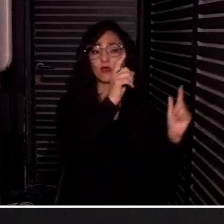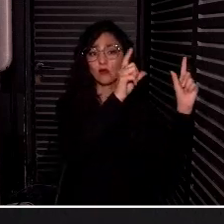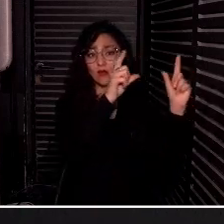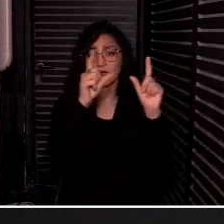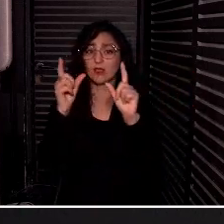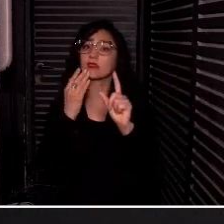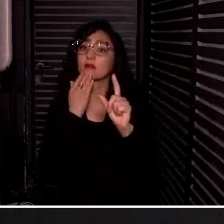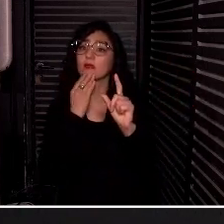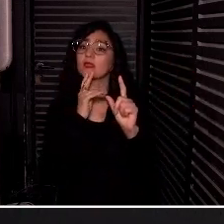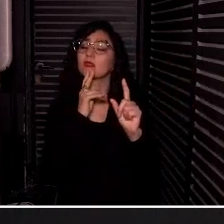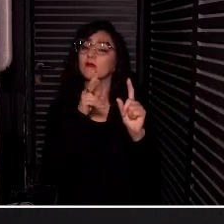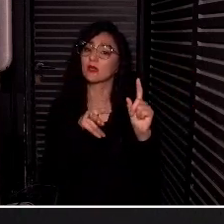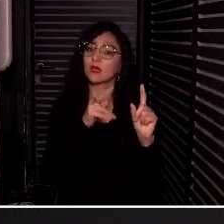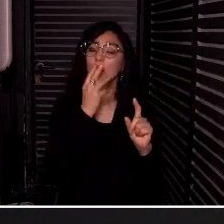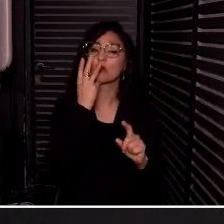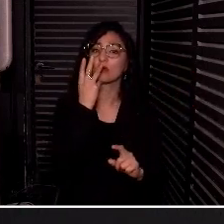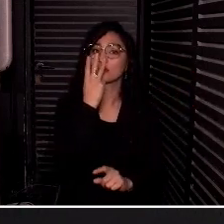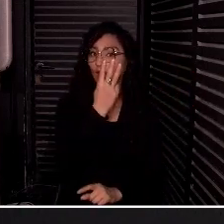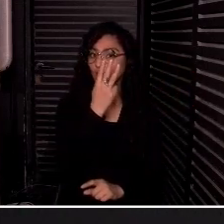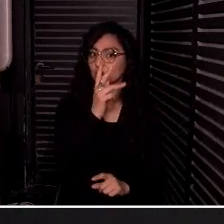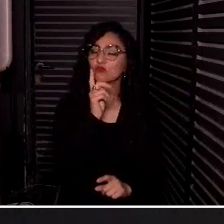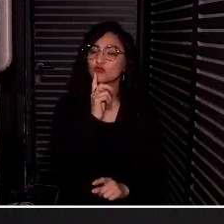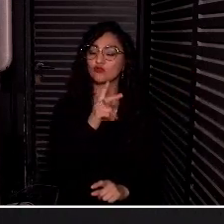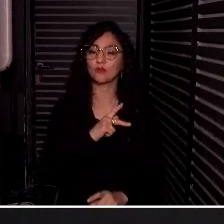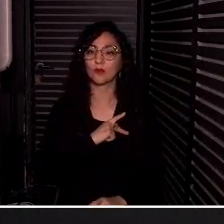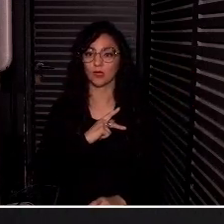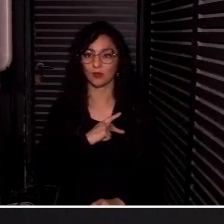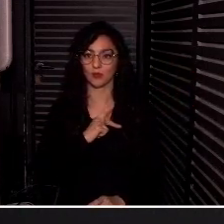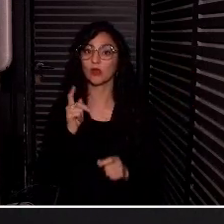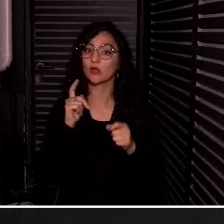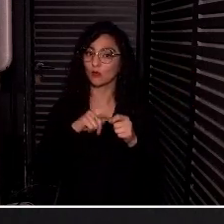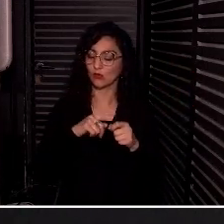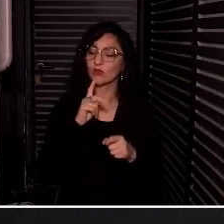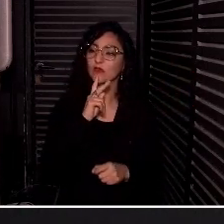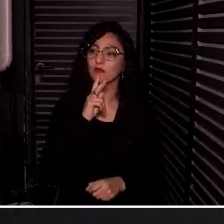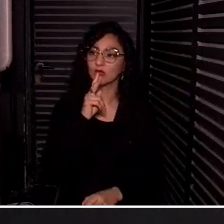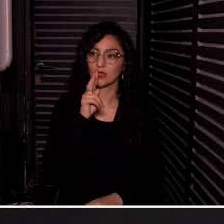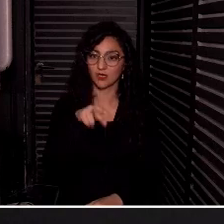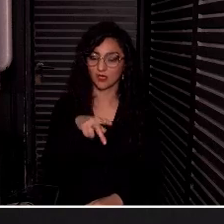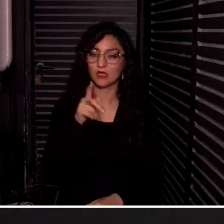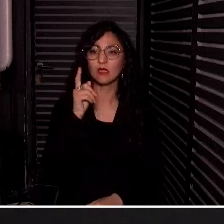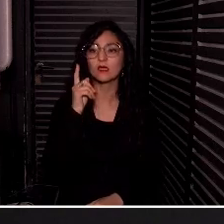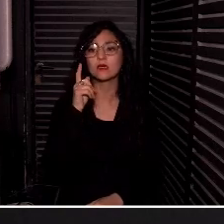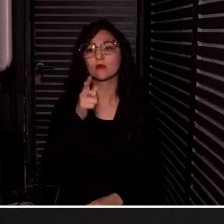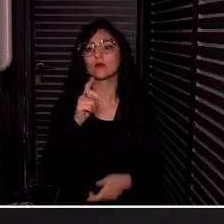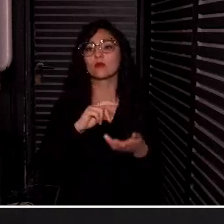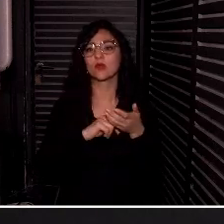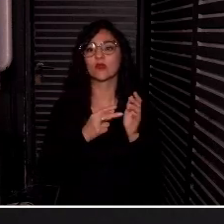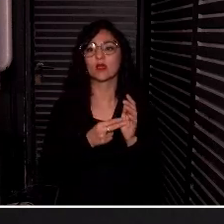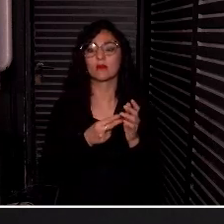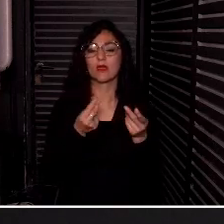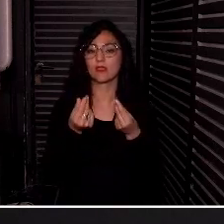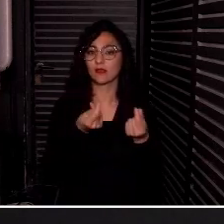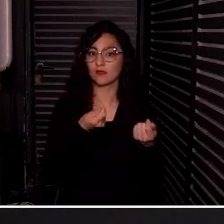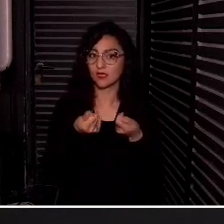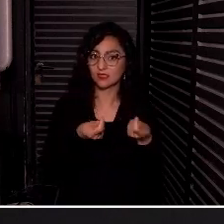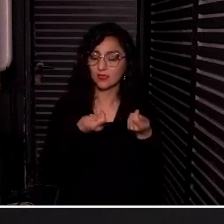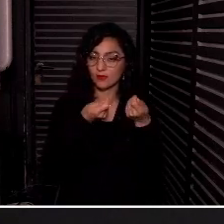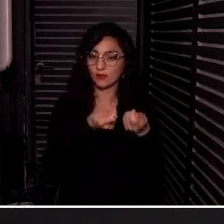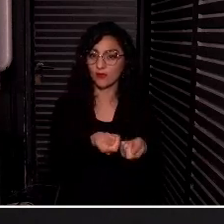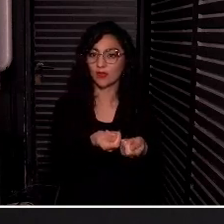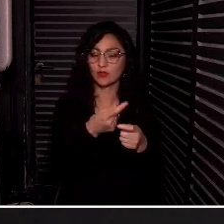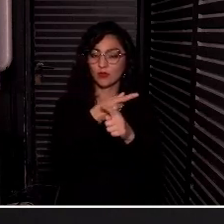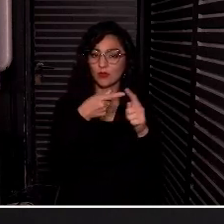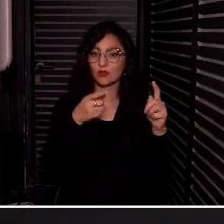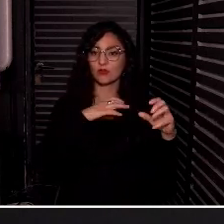tvn tuvieron pérdida ya Entonces estamos hablando de un problema de financiamiento que tiene los el ecosistema de medios